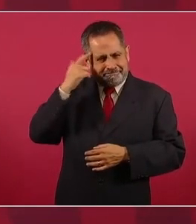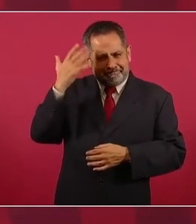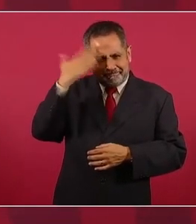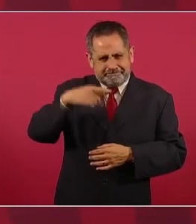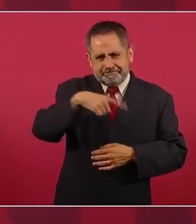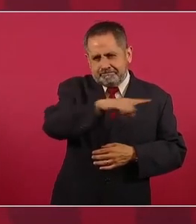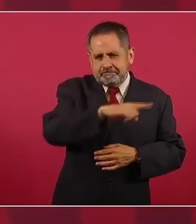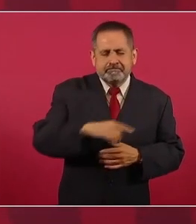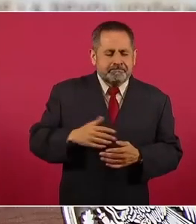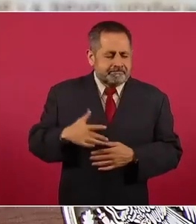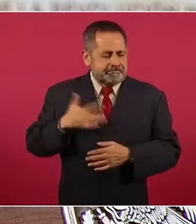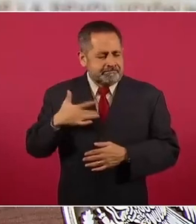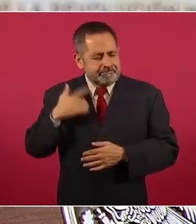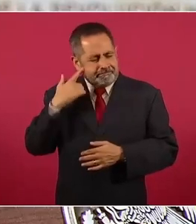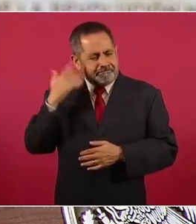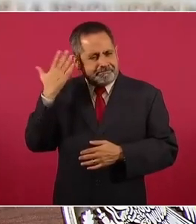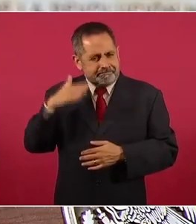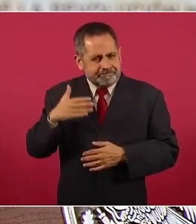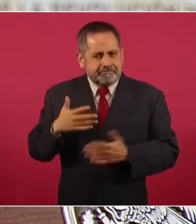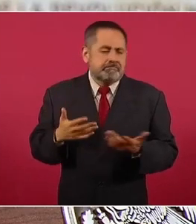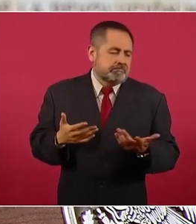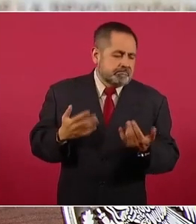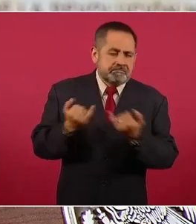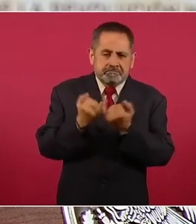Así estamos nosotros.